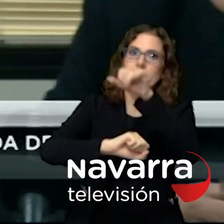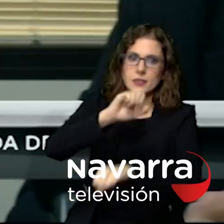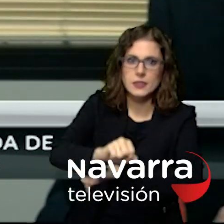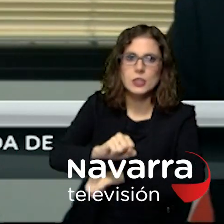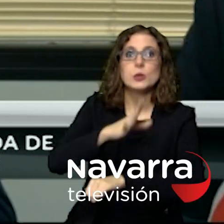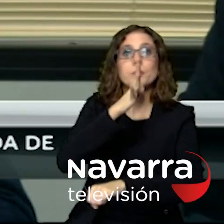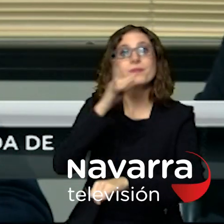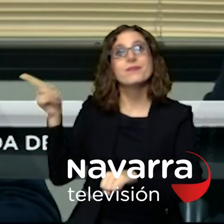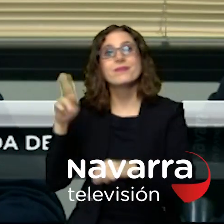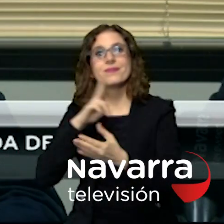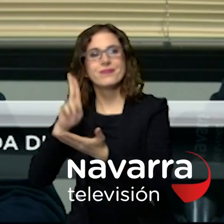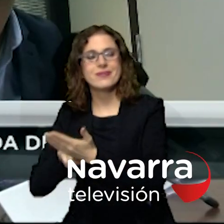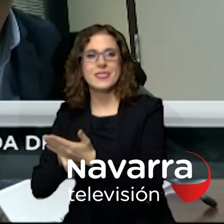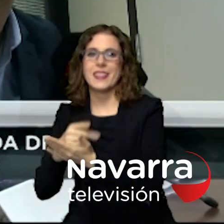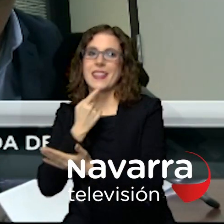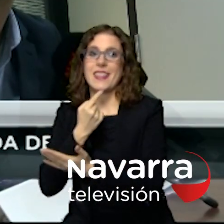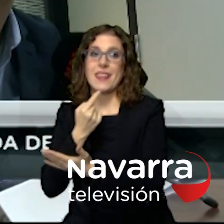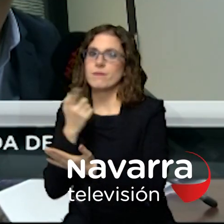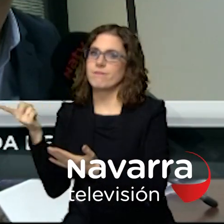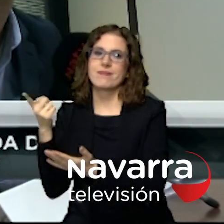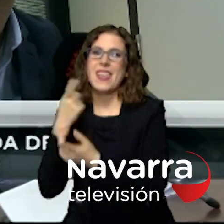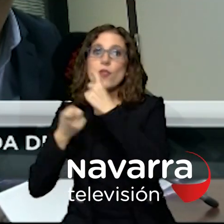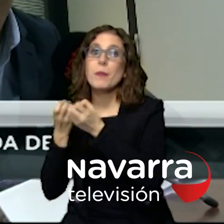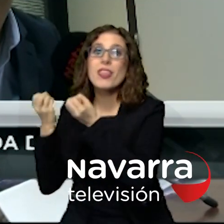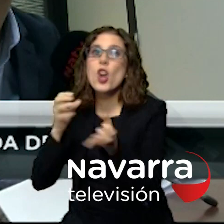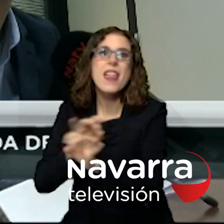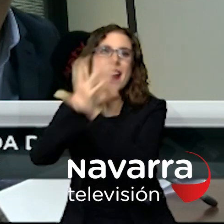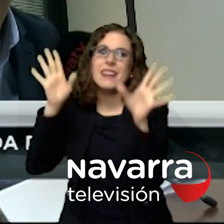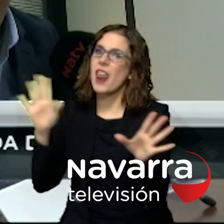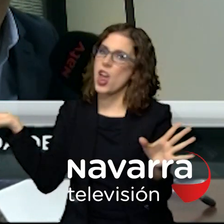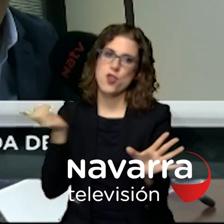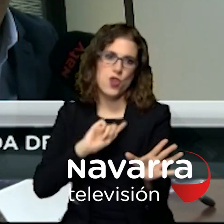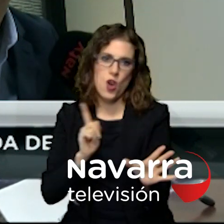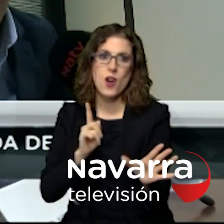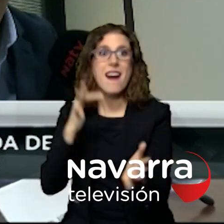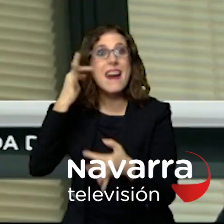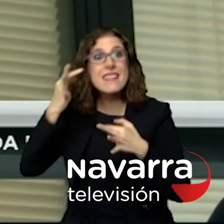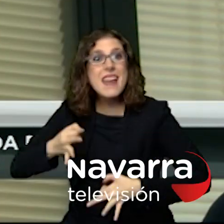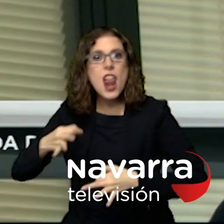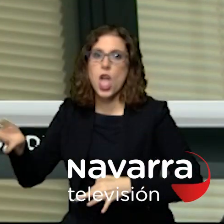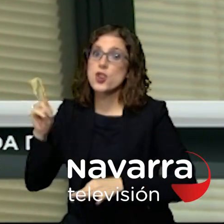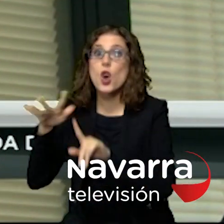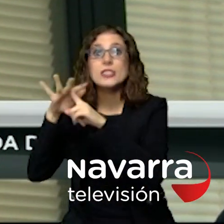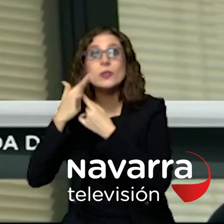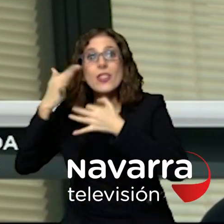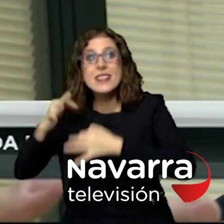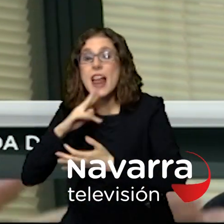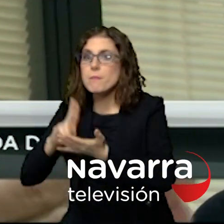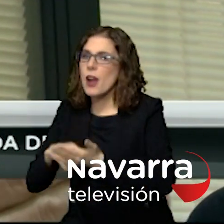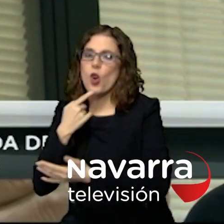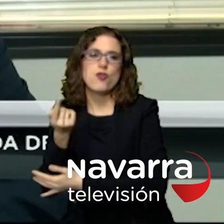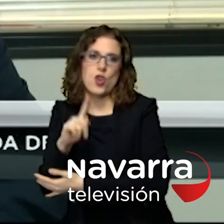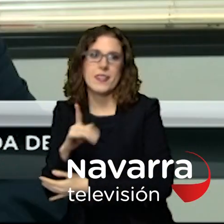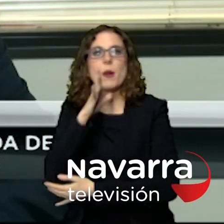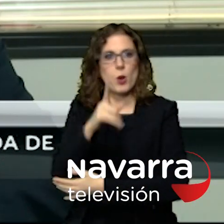liquidación del banco al considerar que la información facilitada por la entidad no era veraz y no reflejaba la situación real del banco. Esta sentencia se